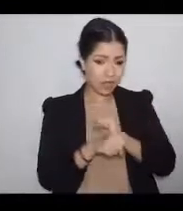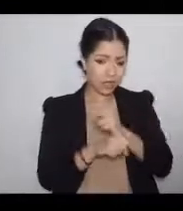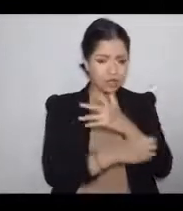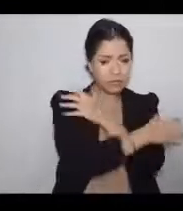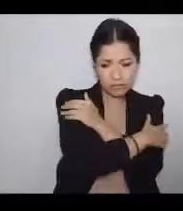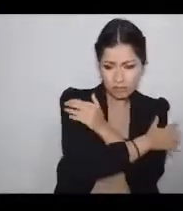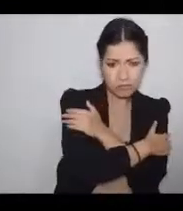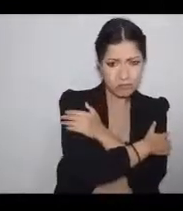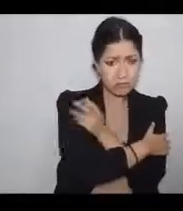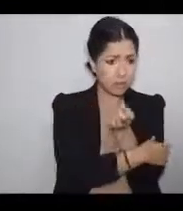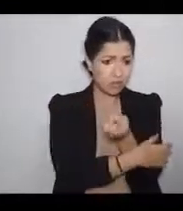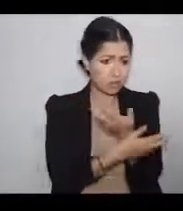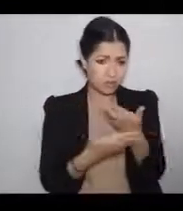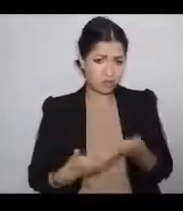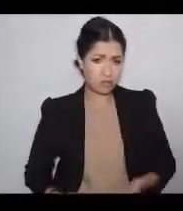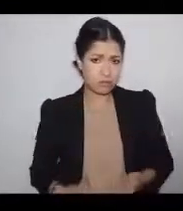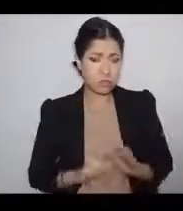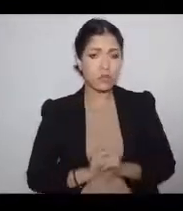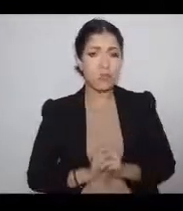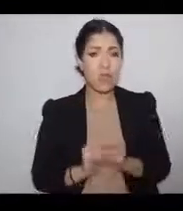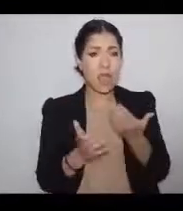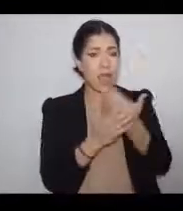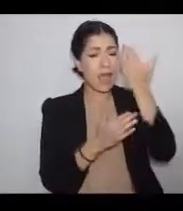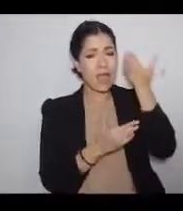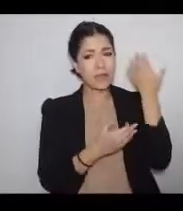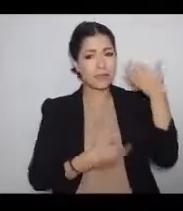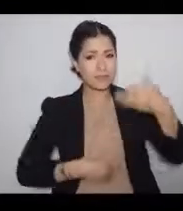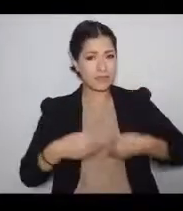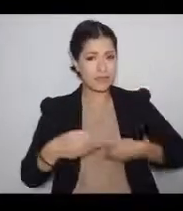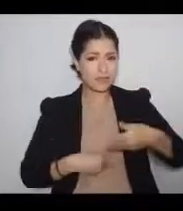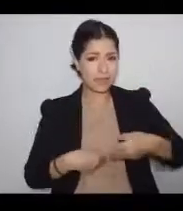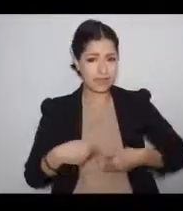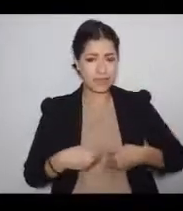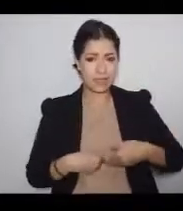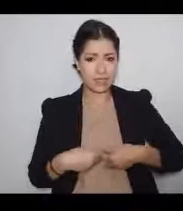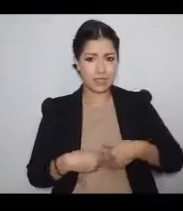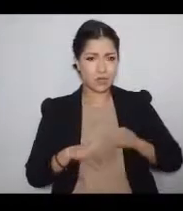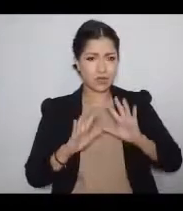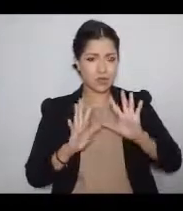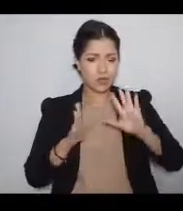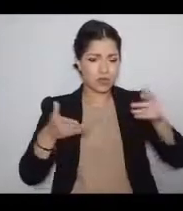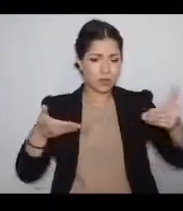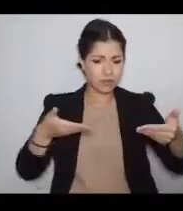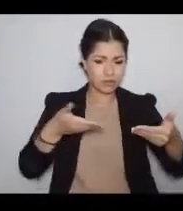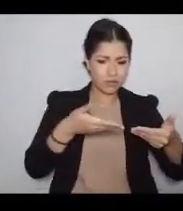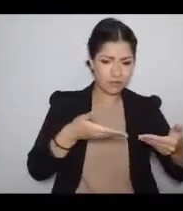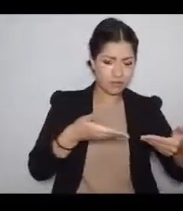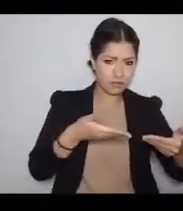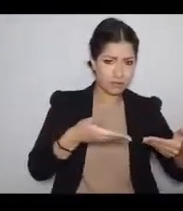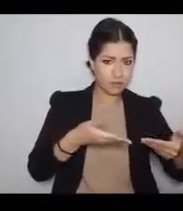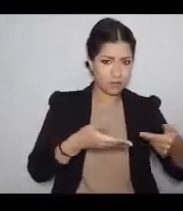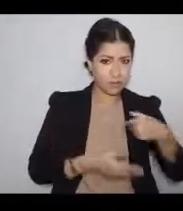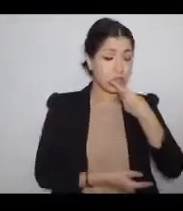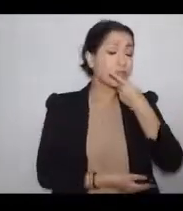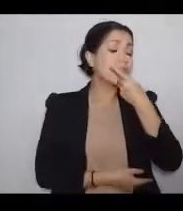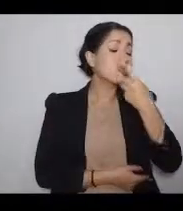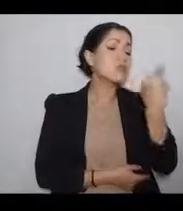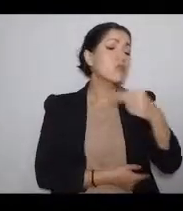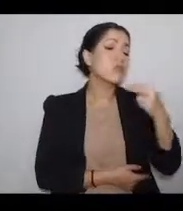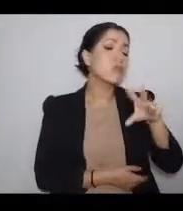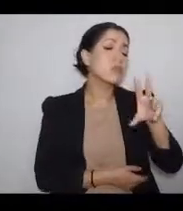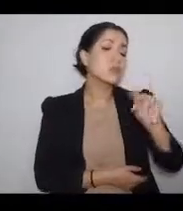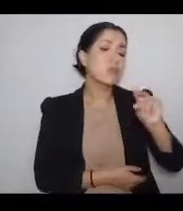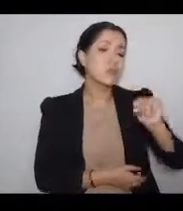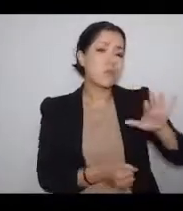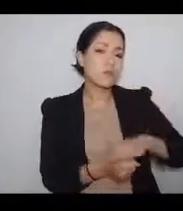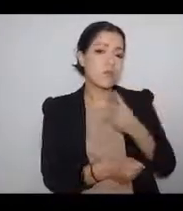Julio nos presentó en el Teatro Orientación. No te dije mi nombre por temor a que no lo reconocieras. Julio